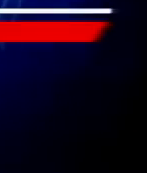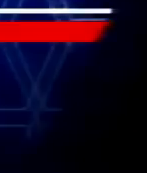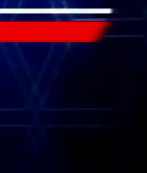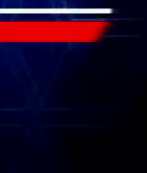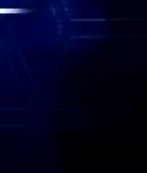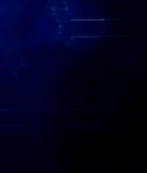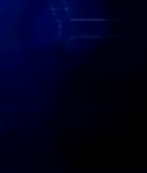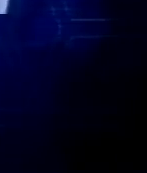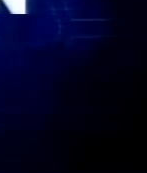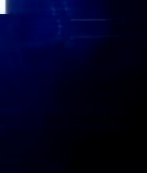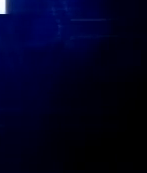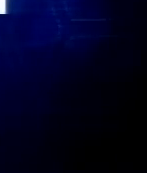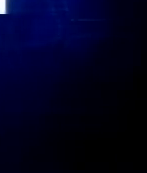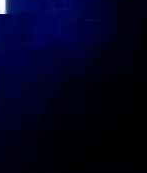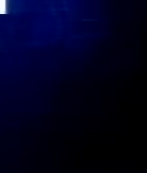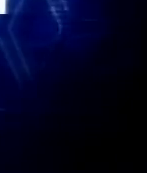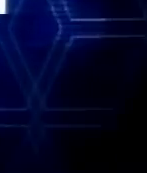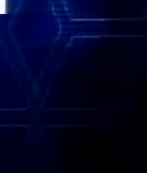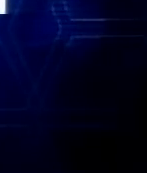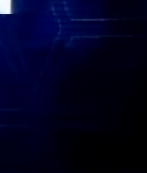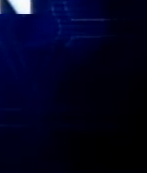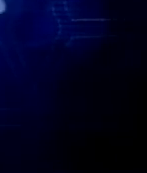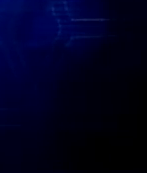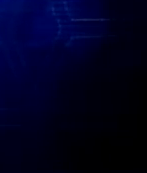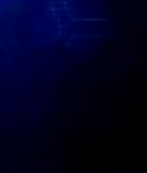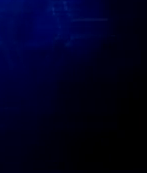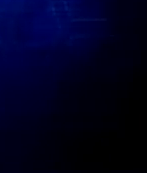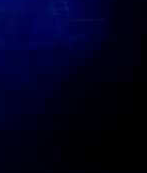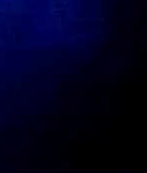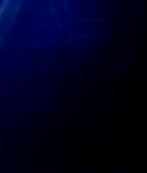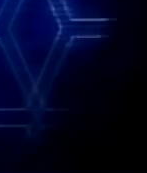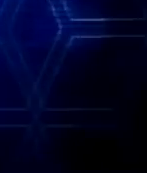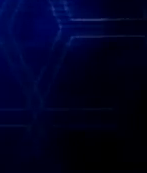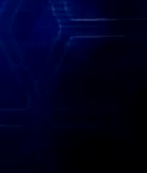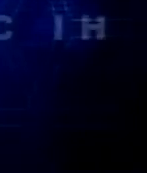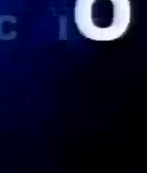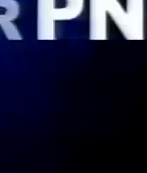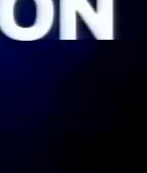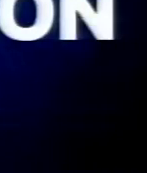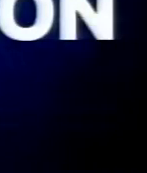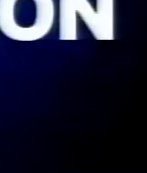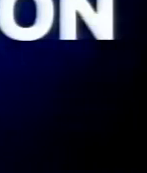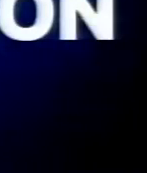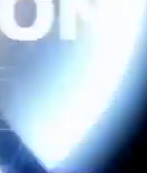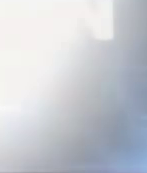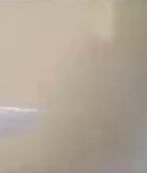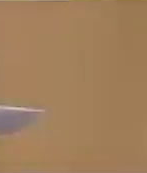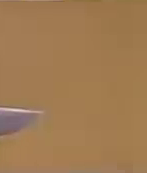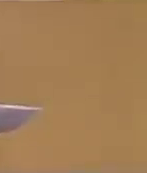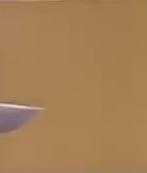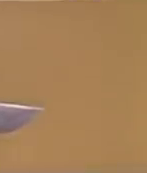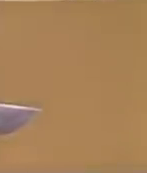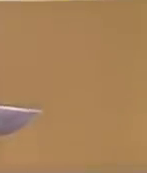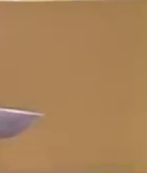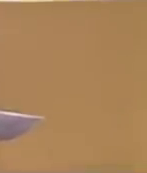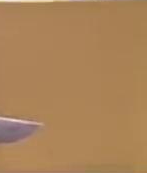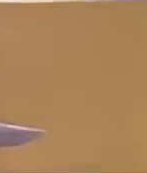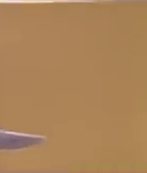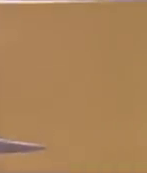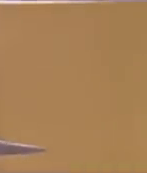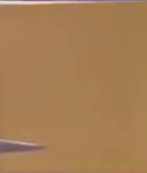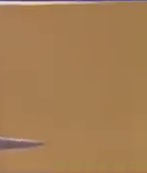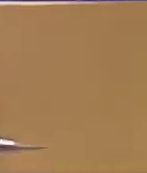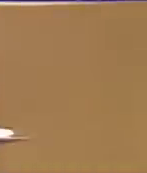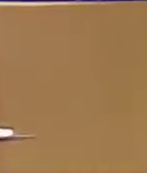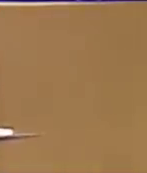Entrevista Venevisión, líder en opinión, por tu canal independiente, Venevisión. Muchísimas gracias por estar